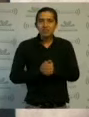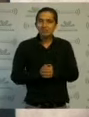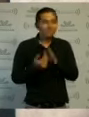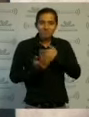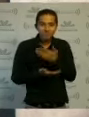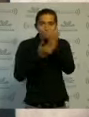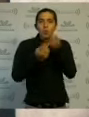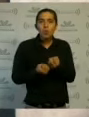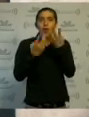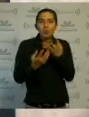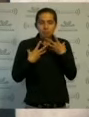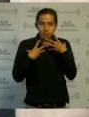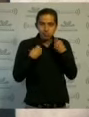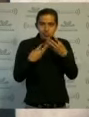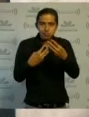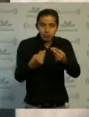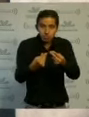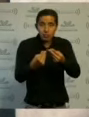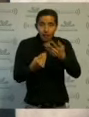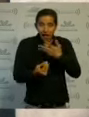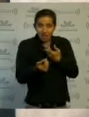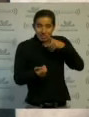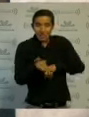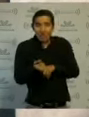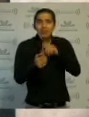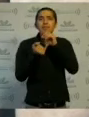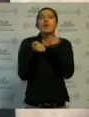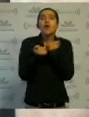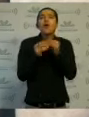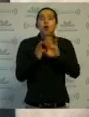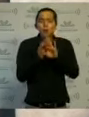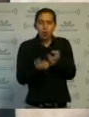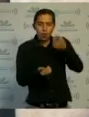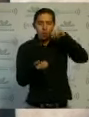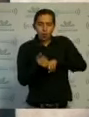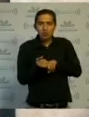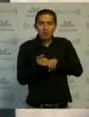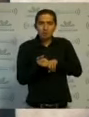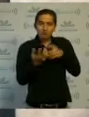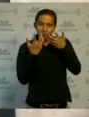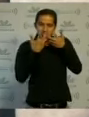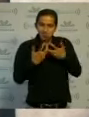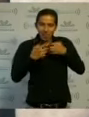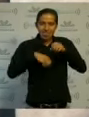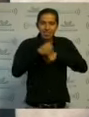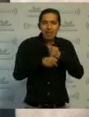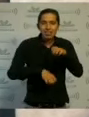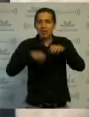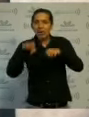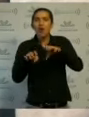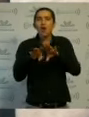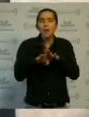de contagio hay, desconocemos su comportamiento exacto por edades y no